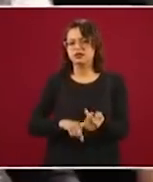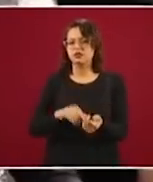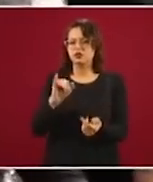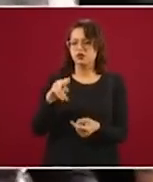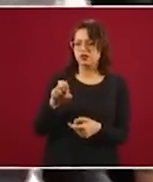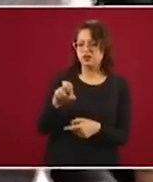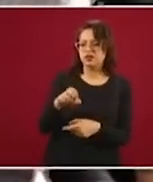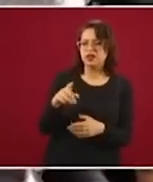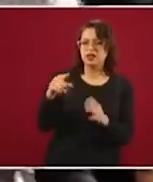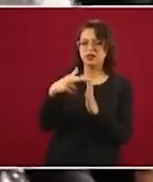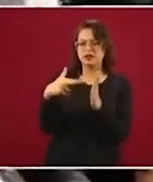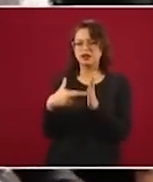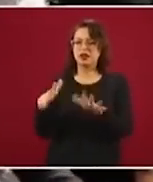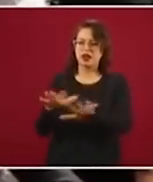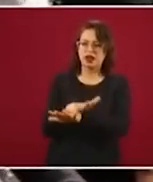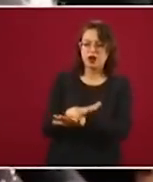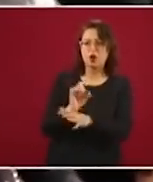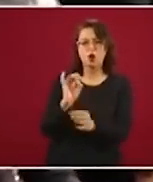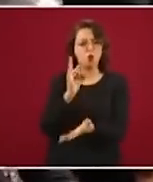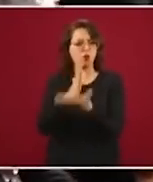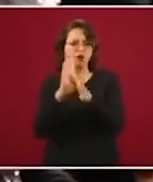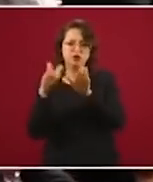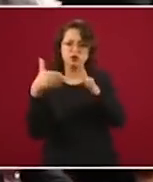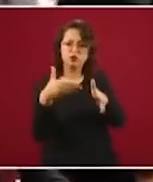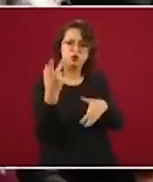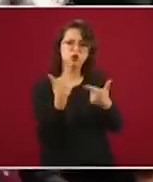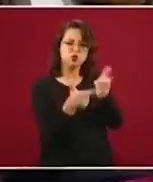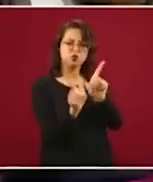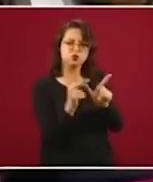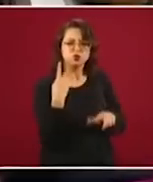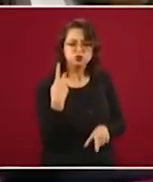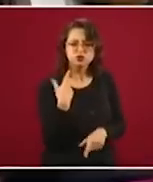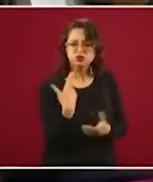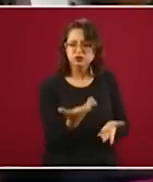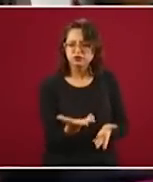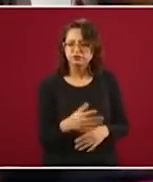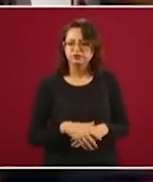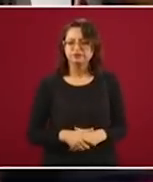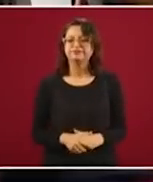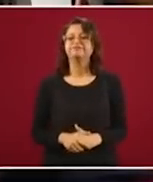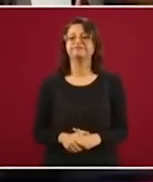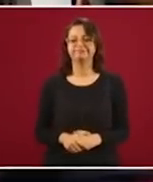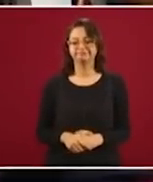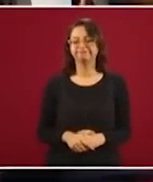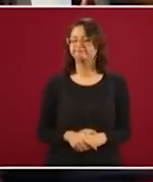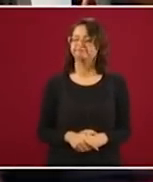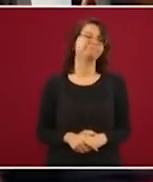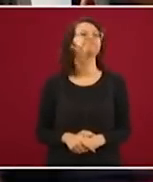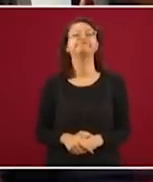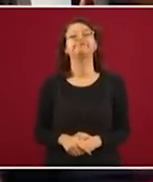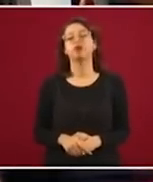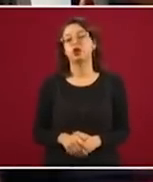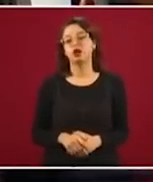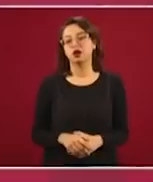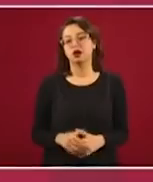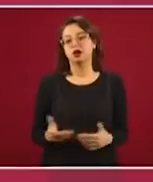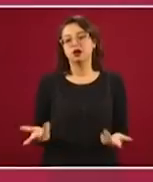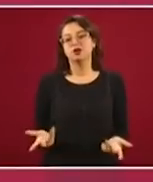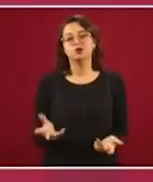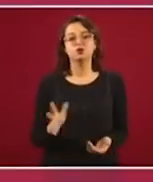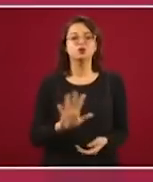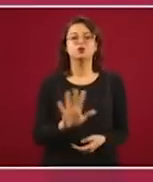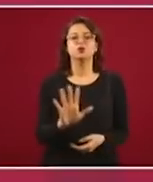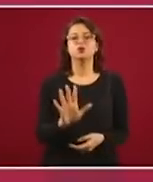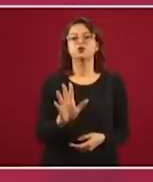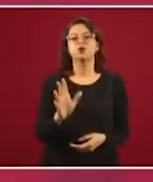o solamente no, se enfocaría al tema de los partidos. No queremos que se vaya a interpretar que queremos un instituto